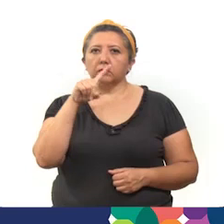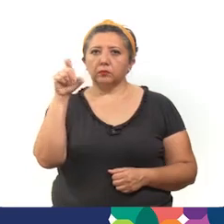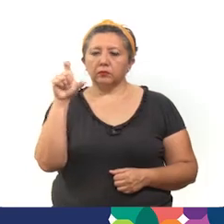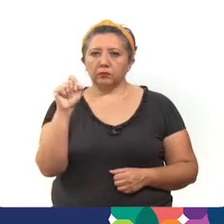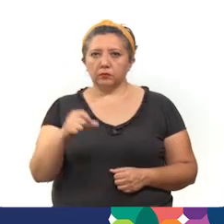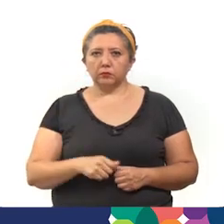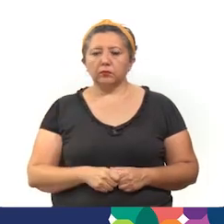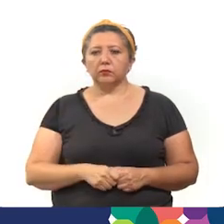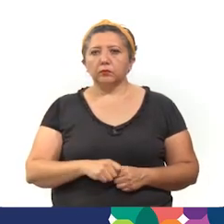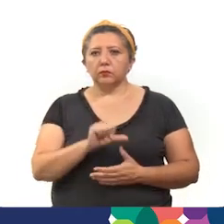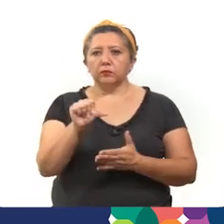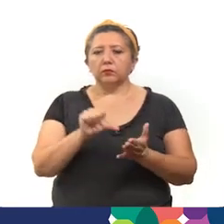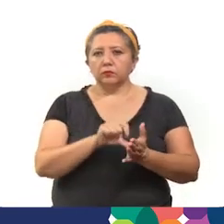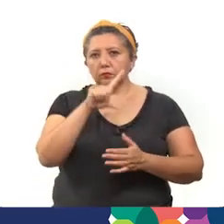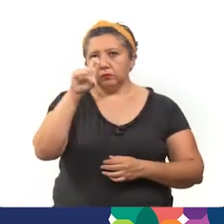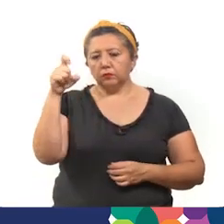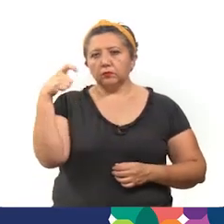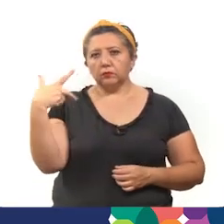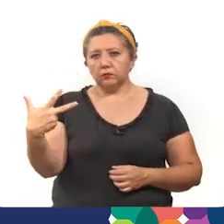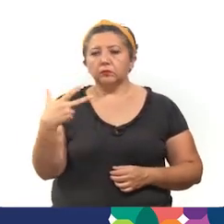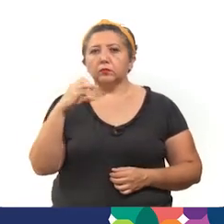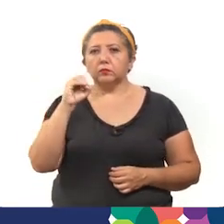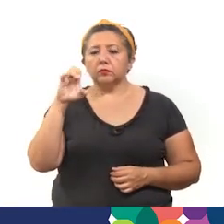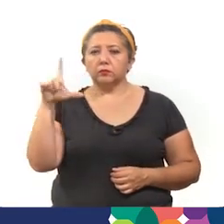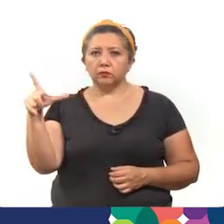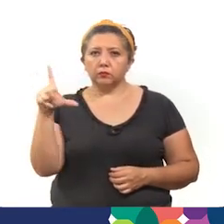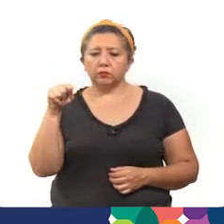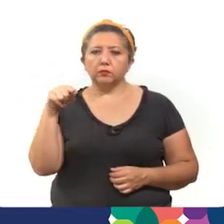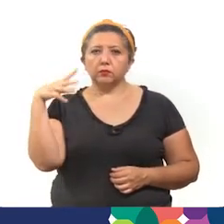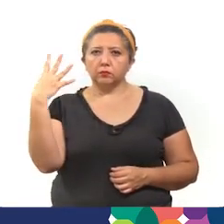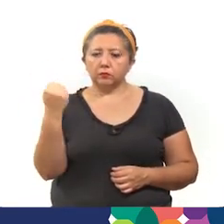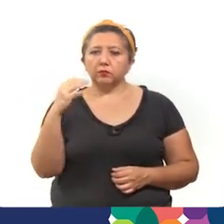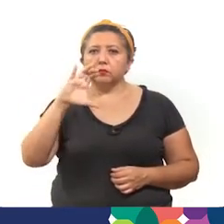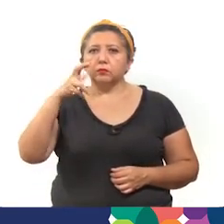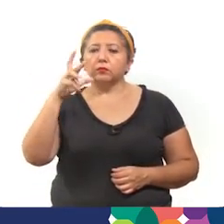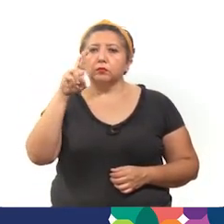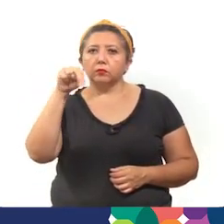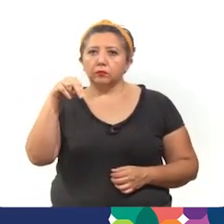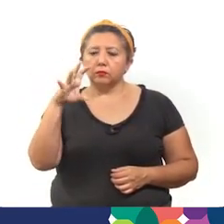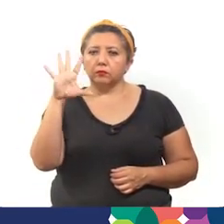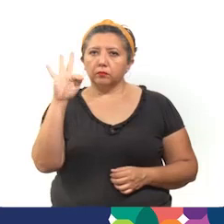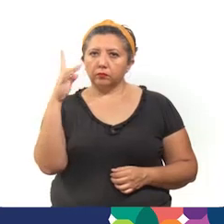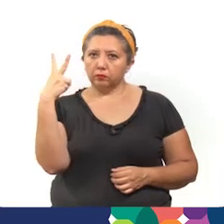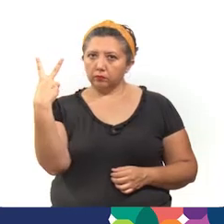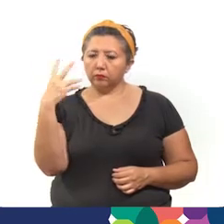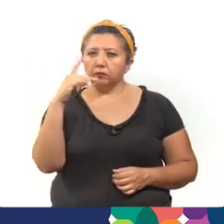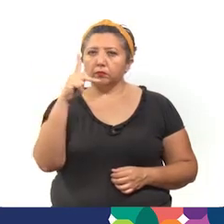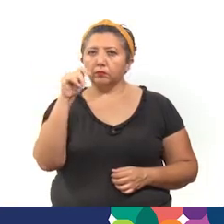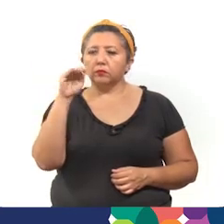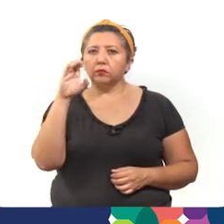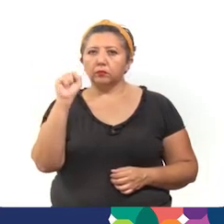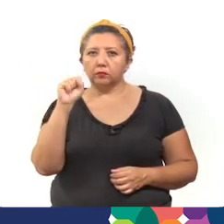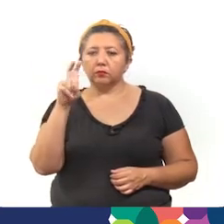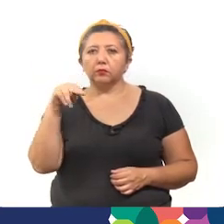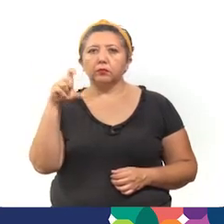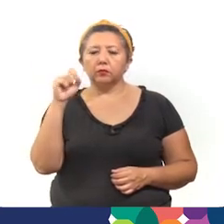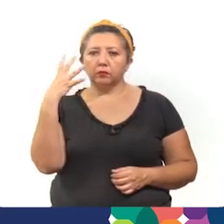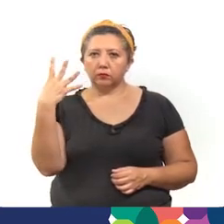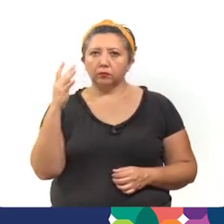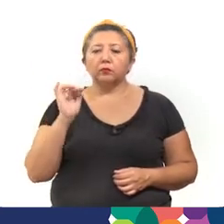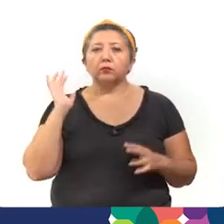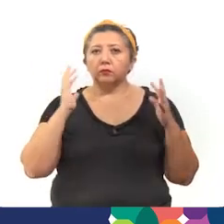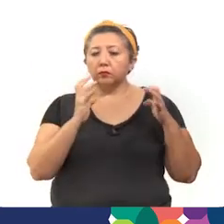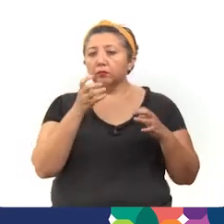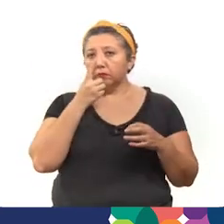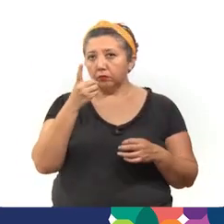Pablo II con 120, Centro 108, Ciudad Cauquel 79, Chuburná de Hidalgo 42, Pacaptún